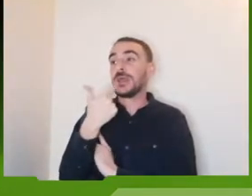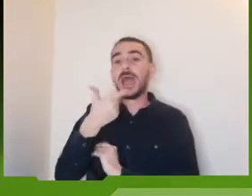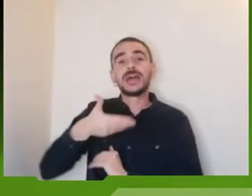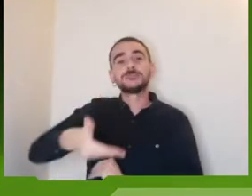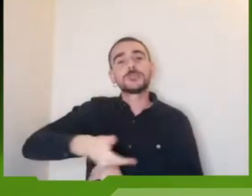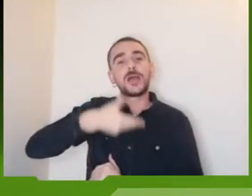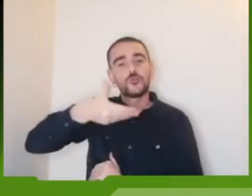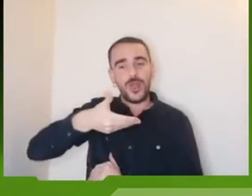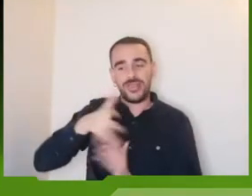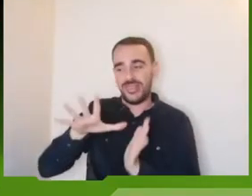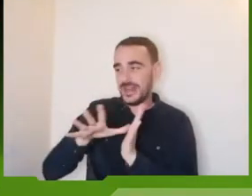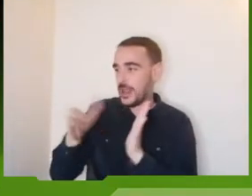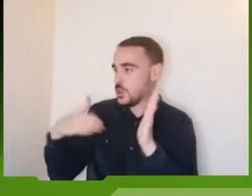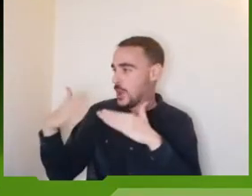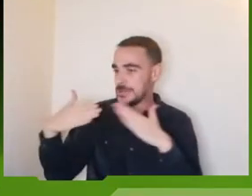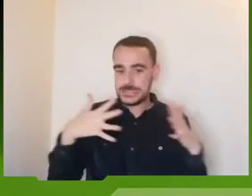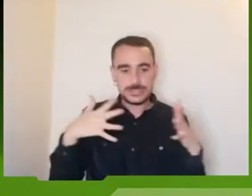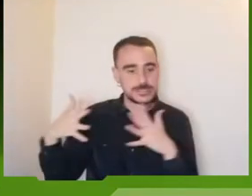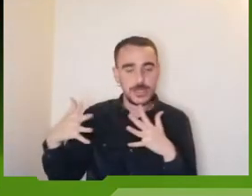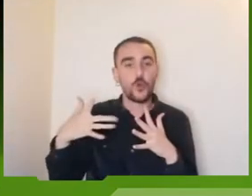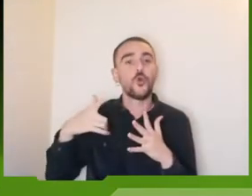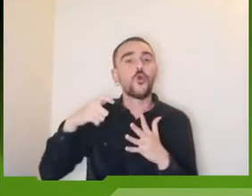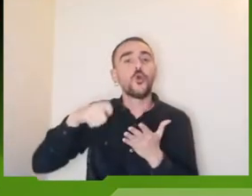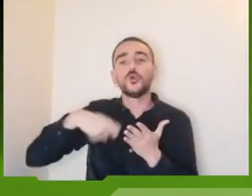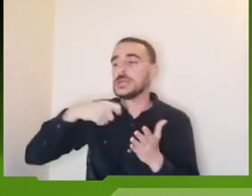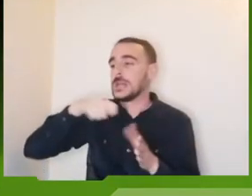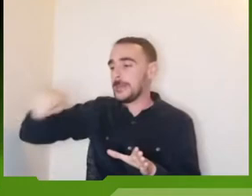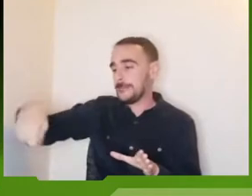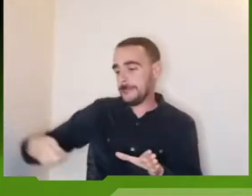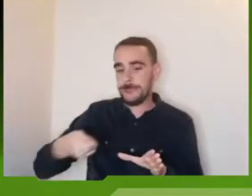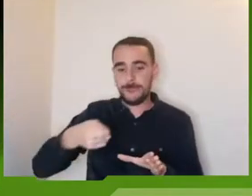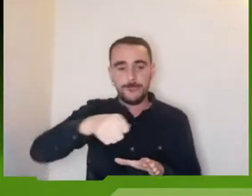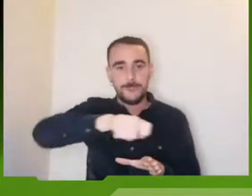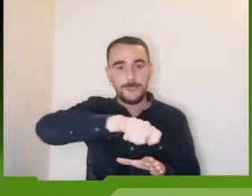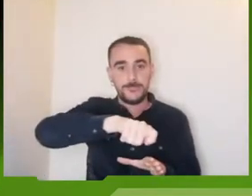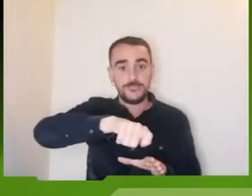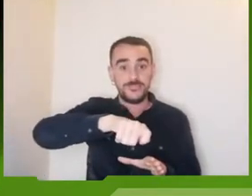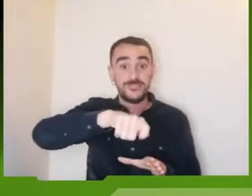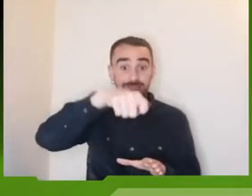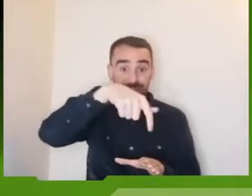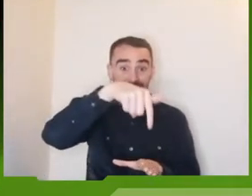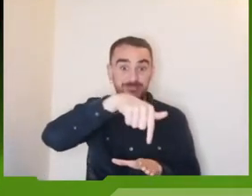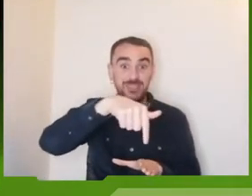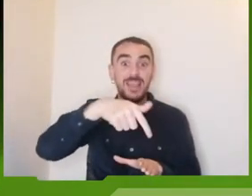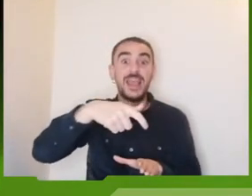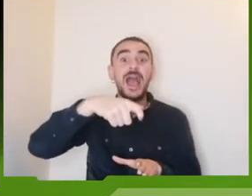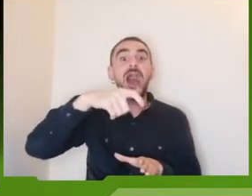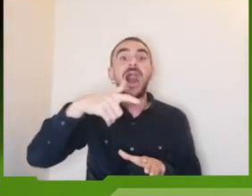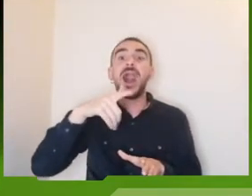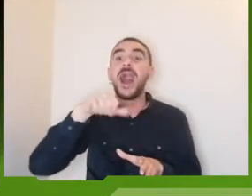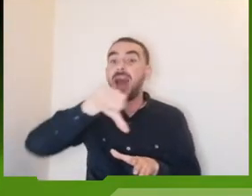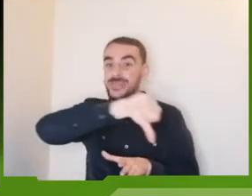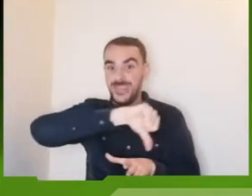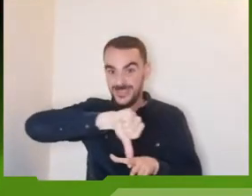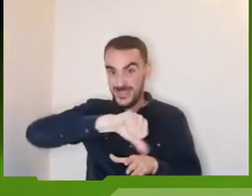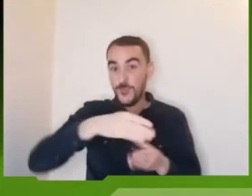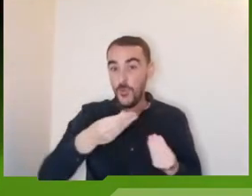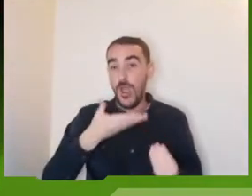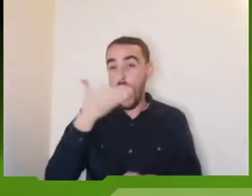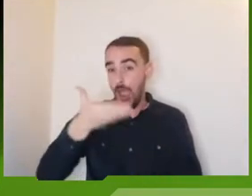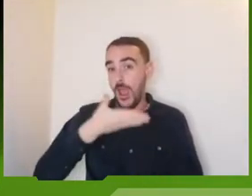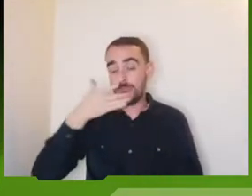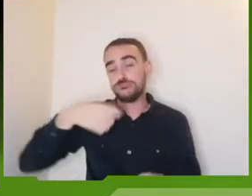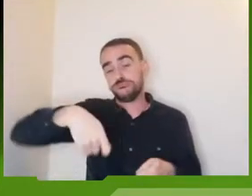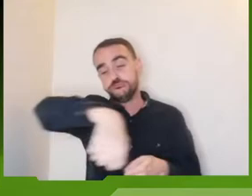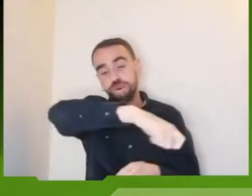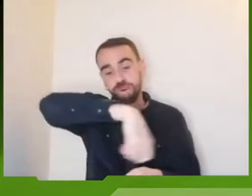parecido, y removí aceite hirviendo con la cuchara para hacer algo. No sé qué después hice